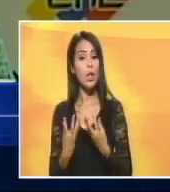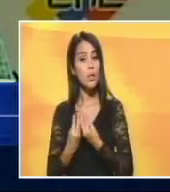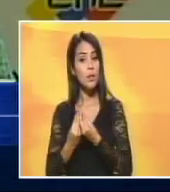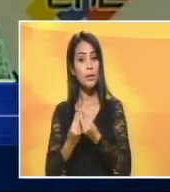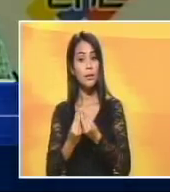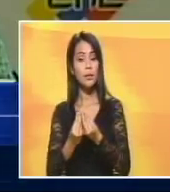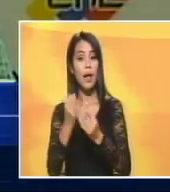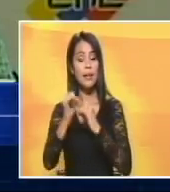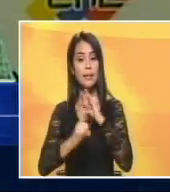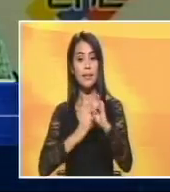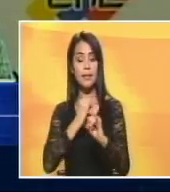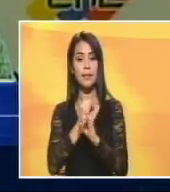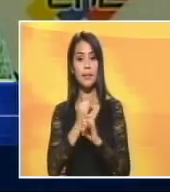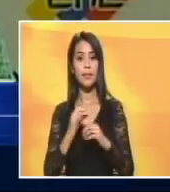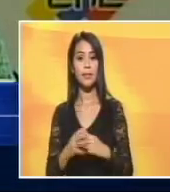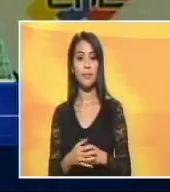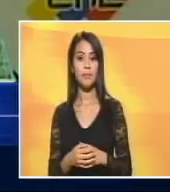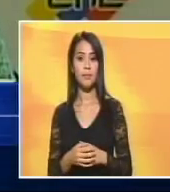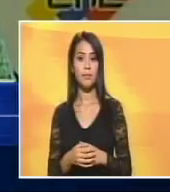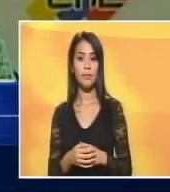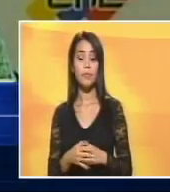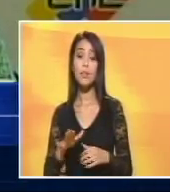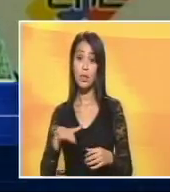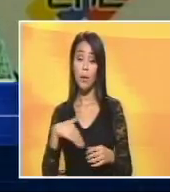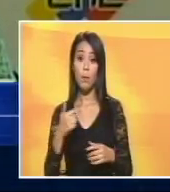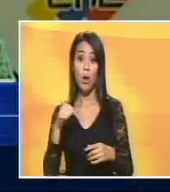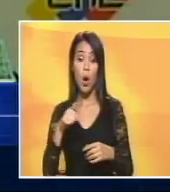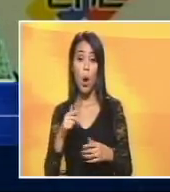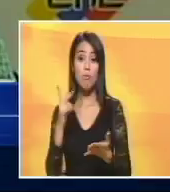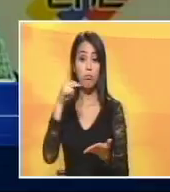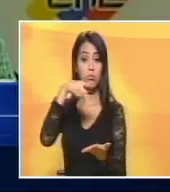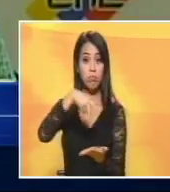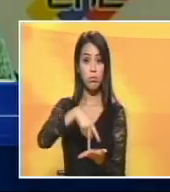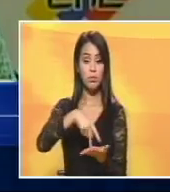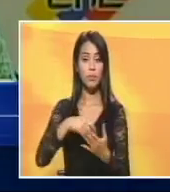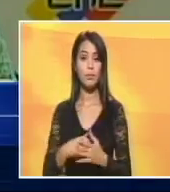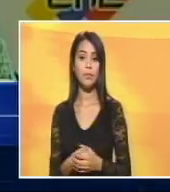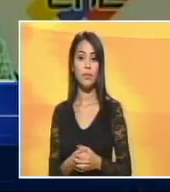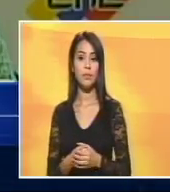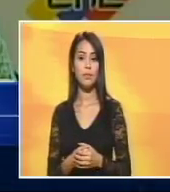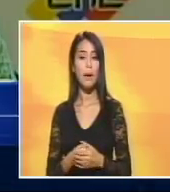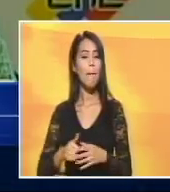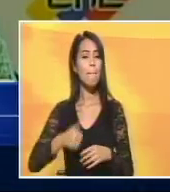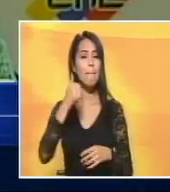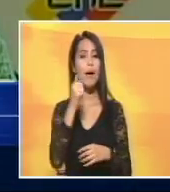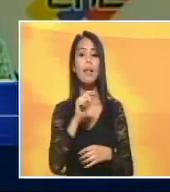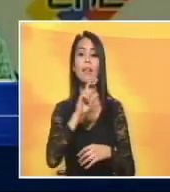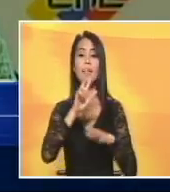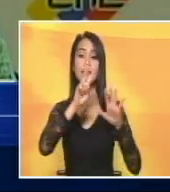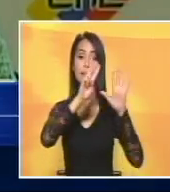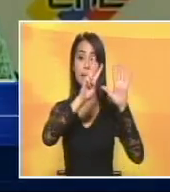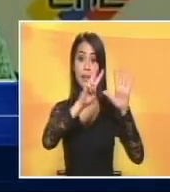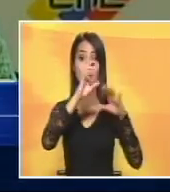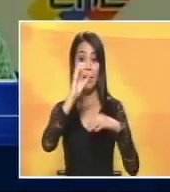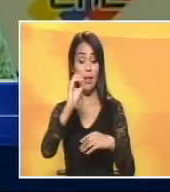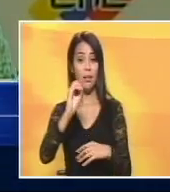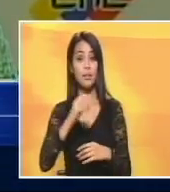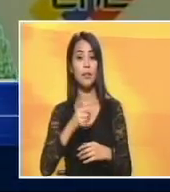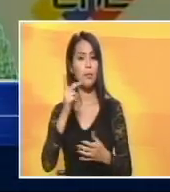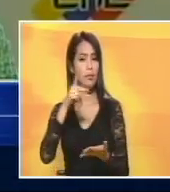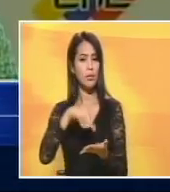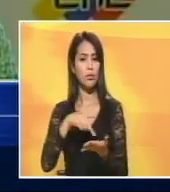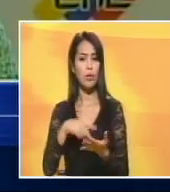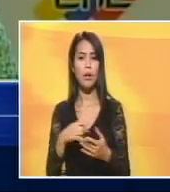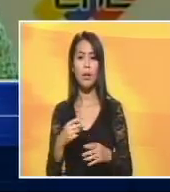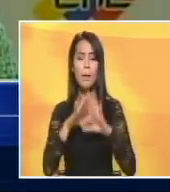acompañamiento internacional, que permite hoy la participación de más de 70 personalidades del mundo entero con